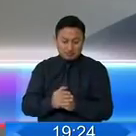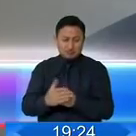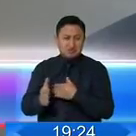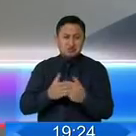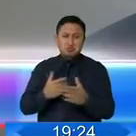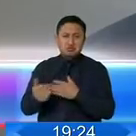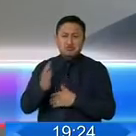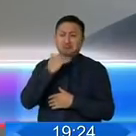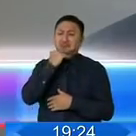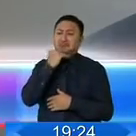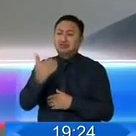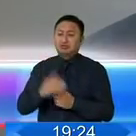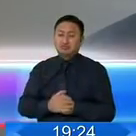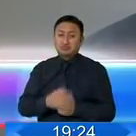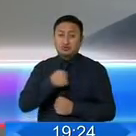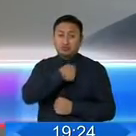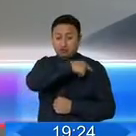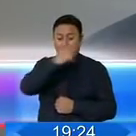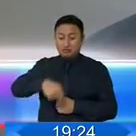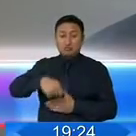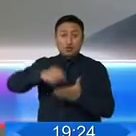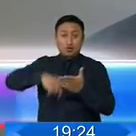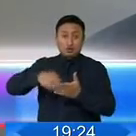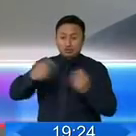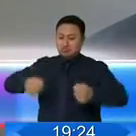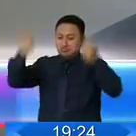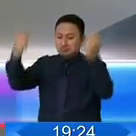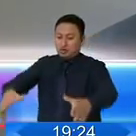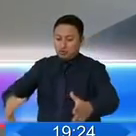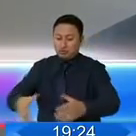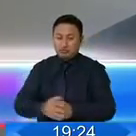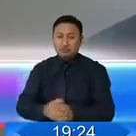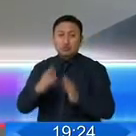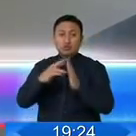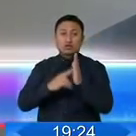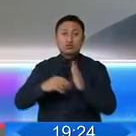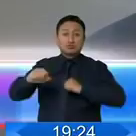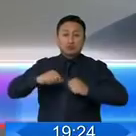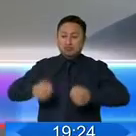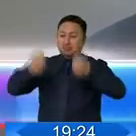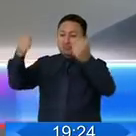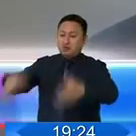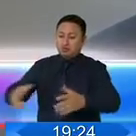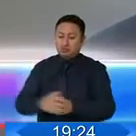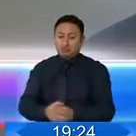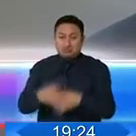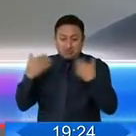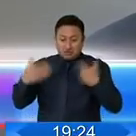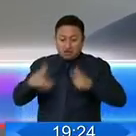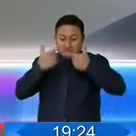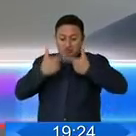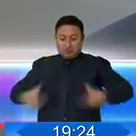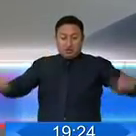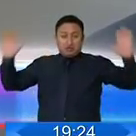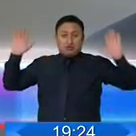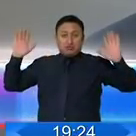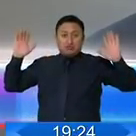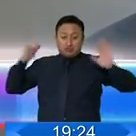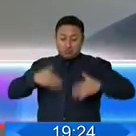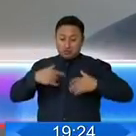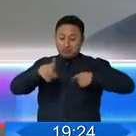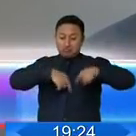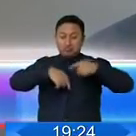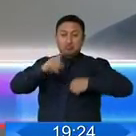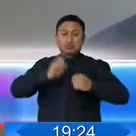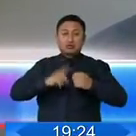acá y entregaremos nuestros contratos de operación, nuestros registros operacionales, y quedaremos libres para poder circular